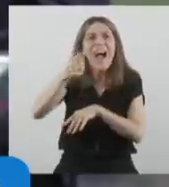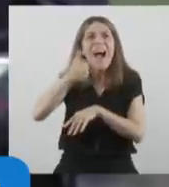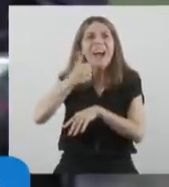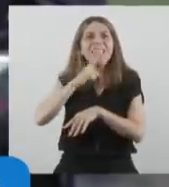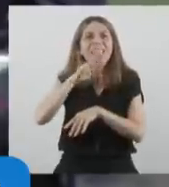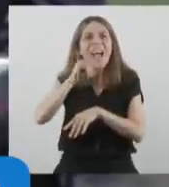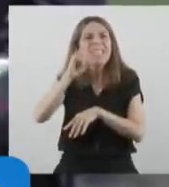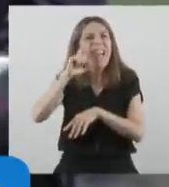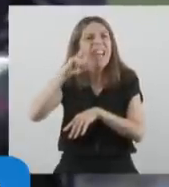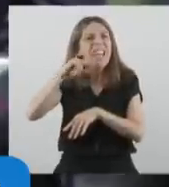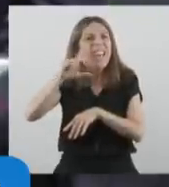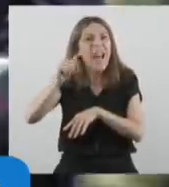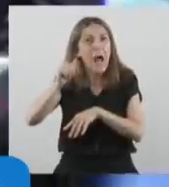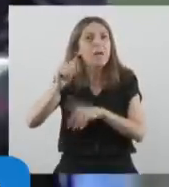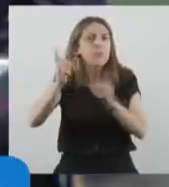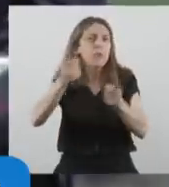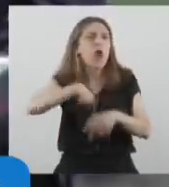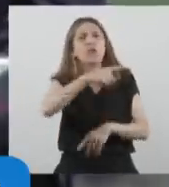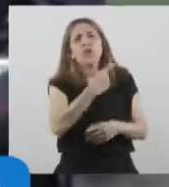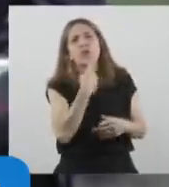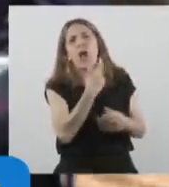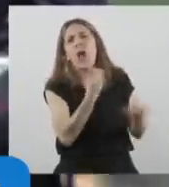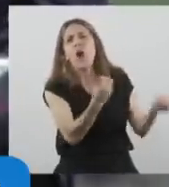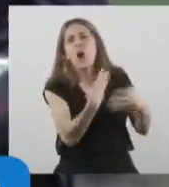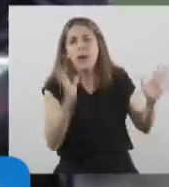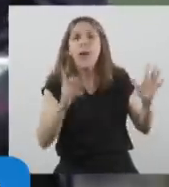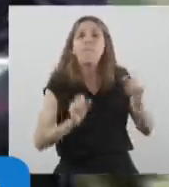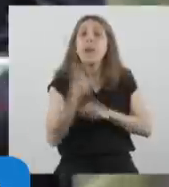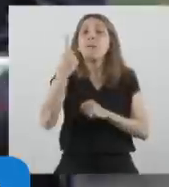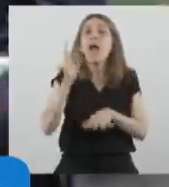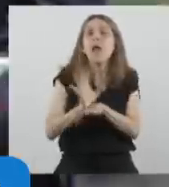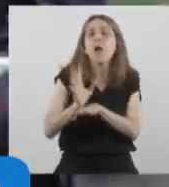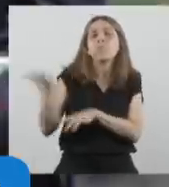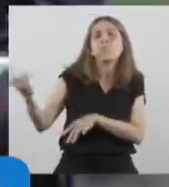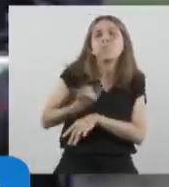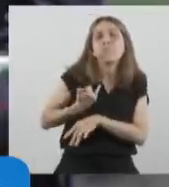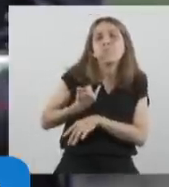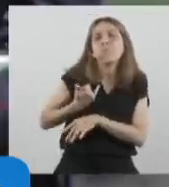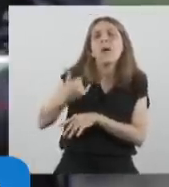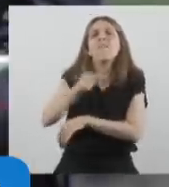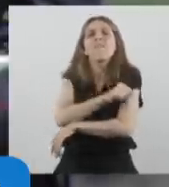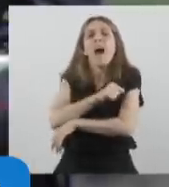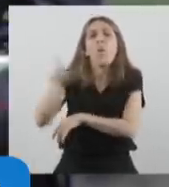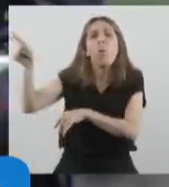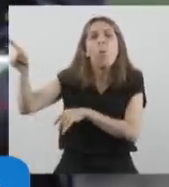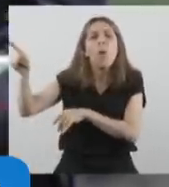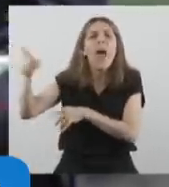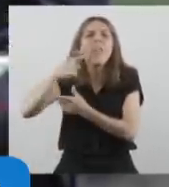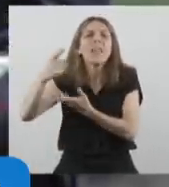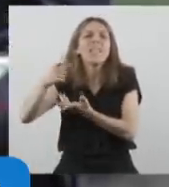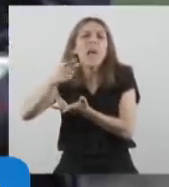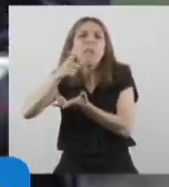y a nosotros nos maltratan primero me dijeron que traía una vacuna que era veneno y ahora todos parecen querer envenenar sé